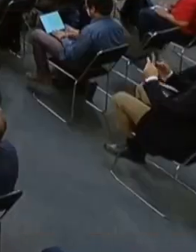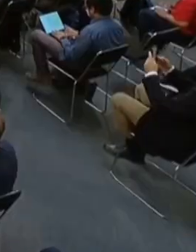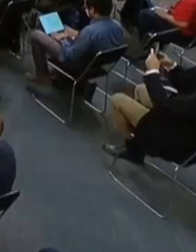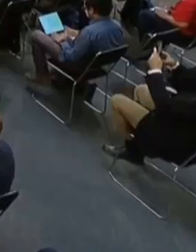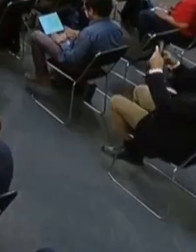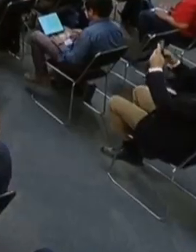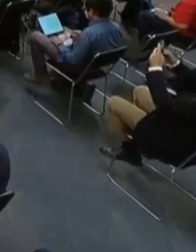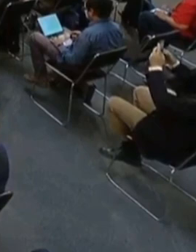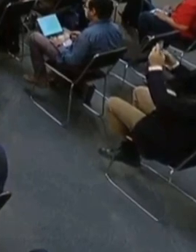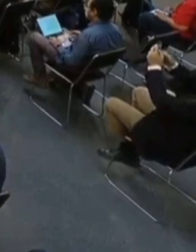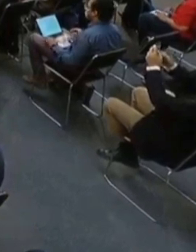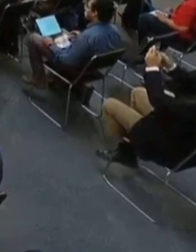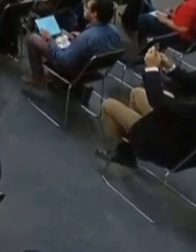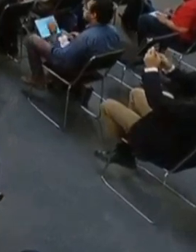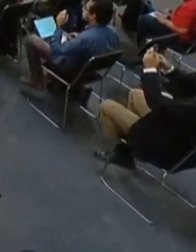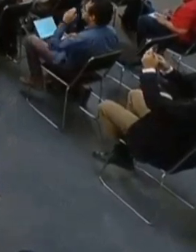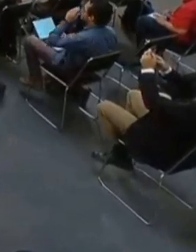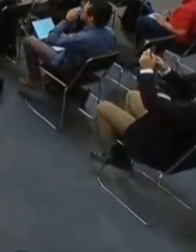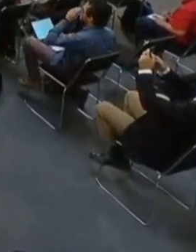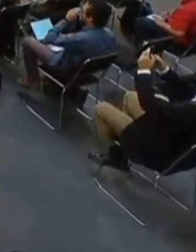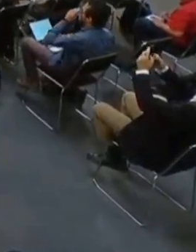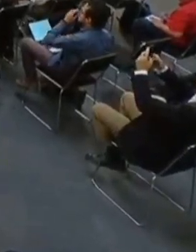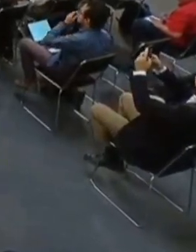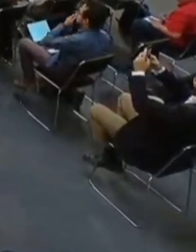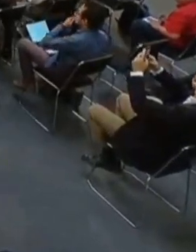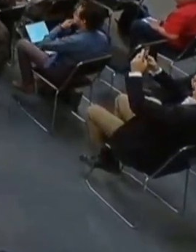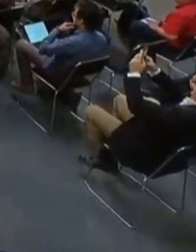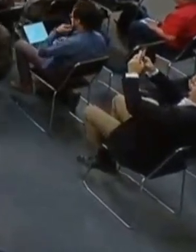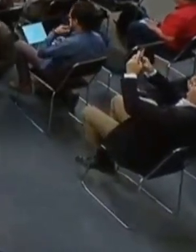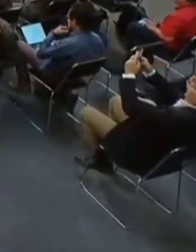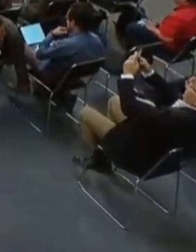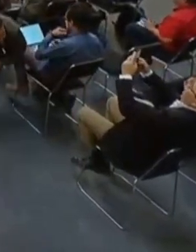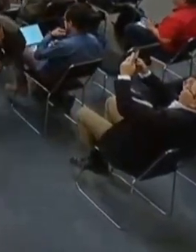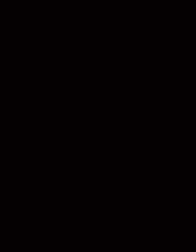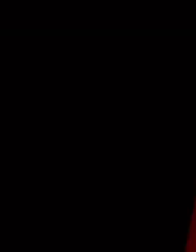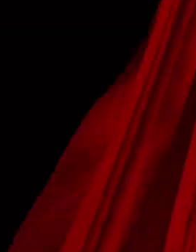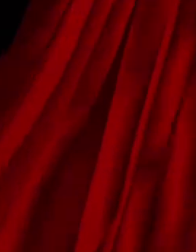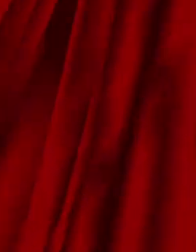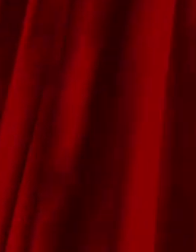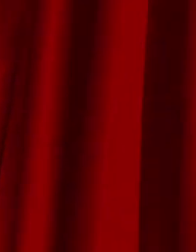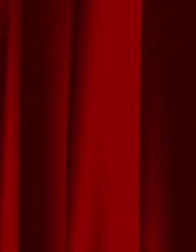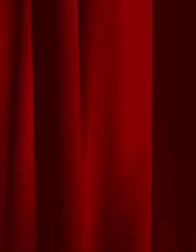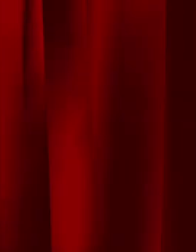que alguien me odia, aunque me hayan querido matar.